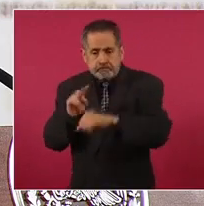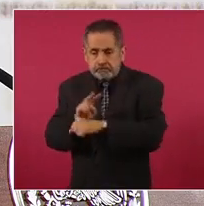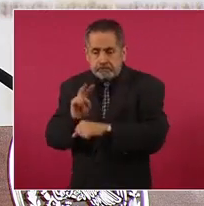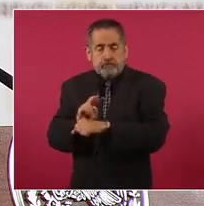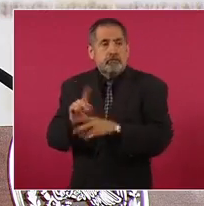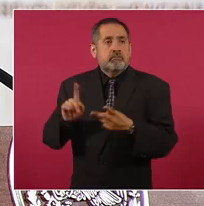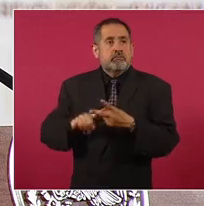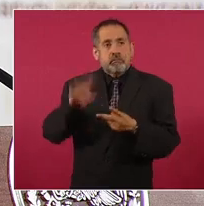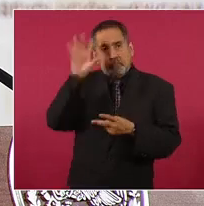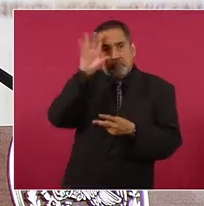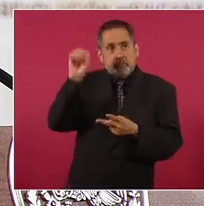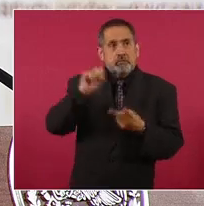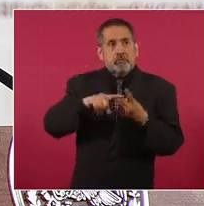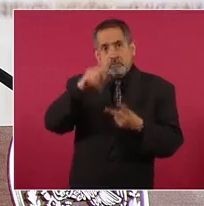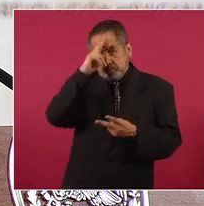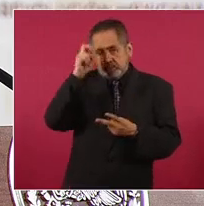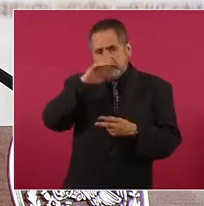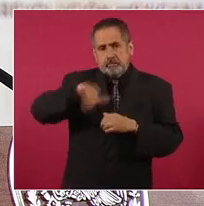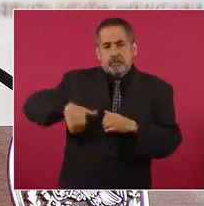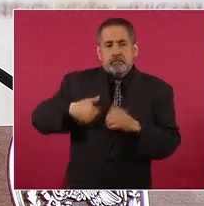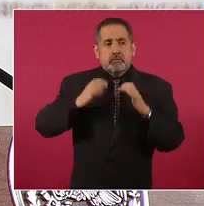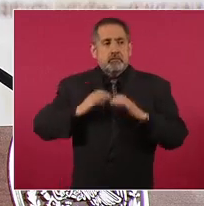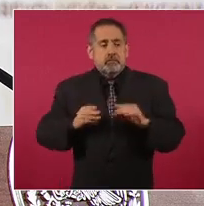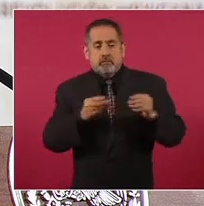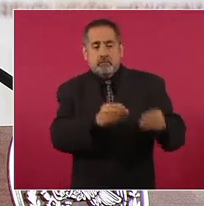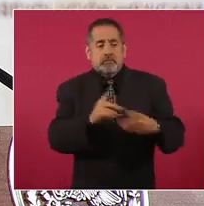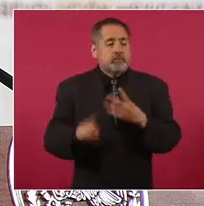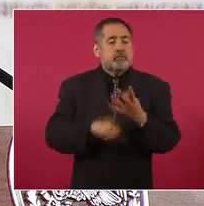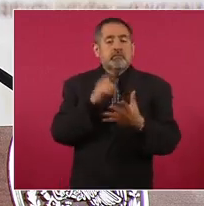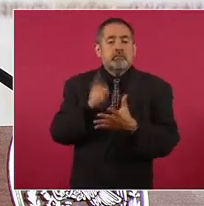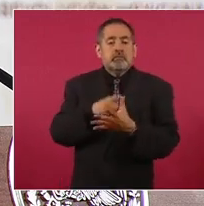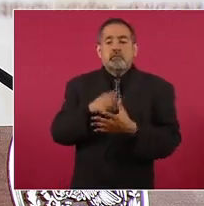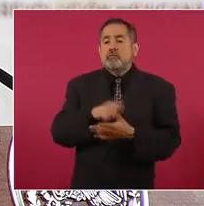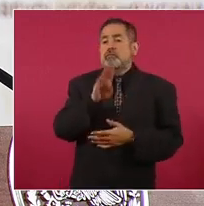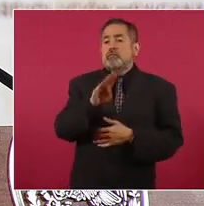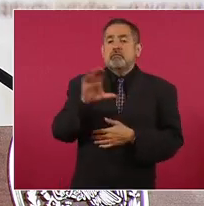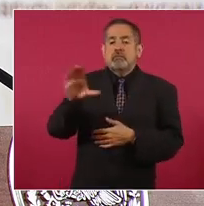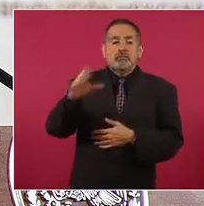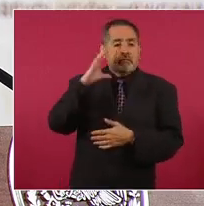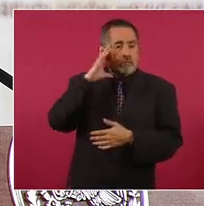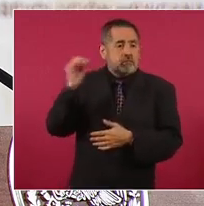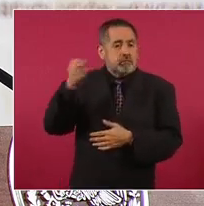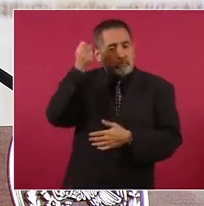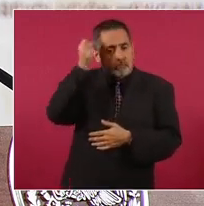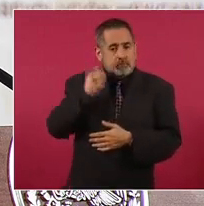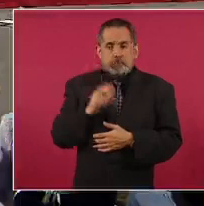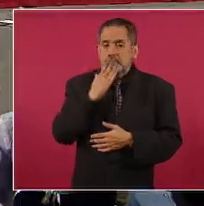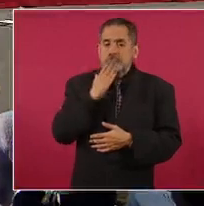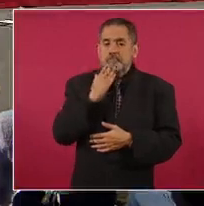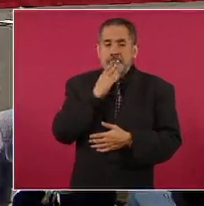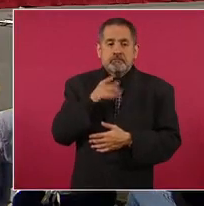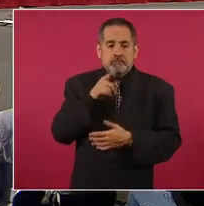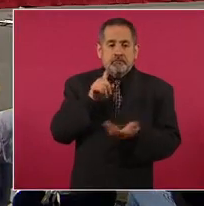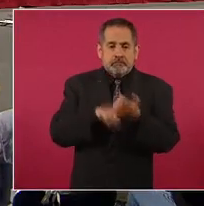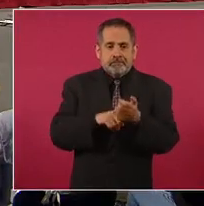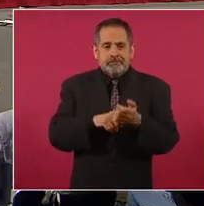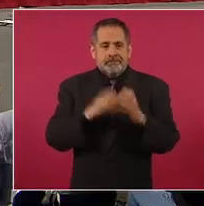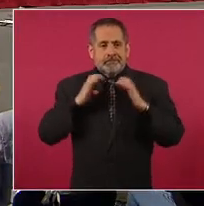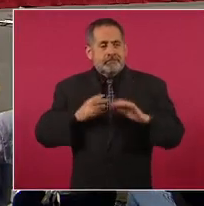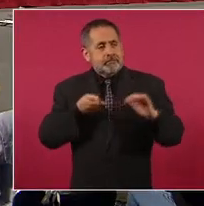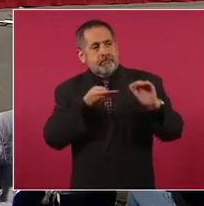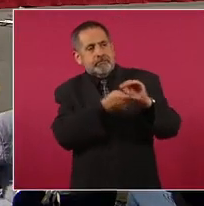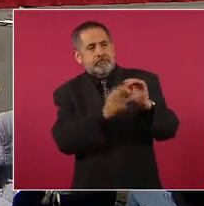en Morelos y Nayarit, los centros de identificación de resguardo de Baja California, Colima, Sinaloa y Sonora, el fortalecer